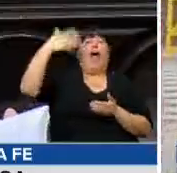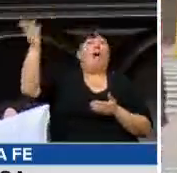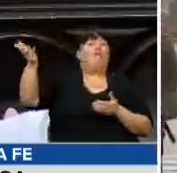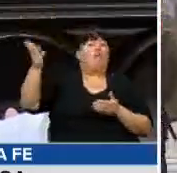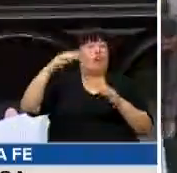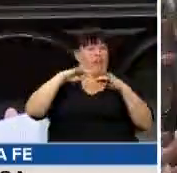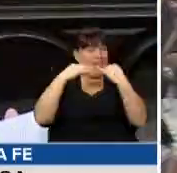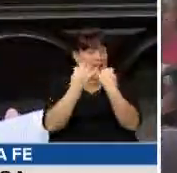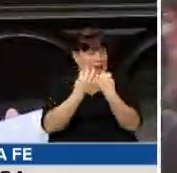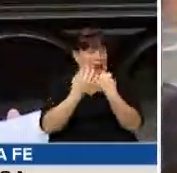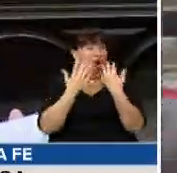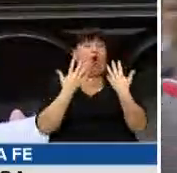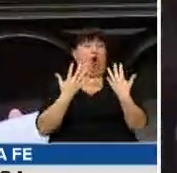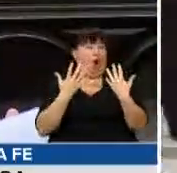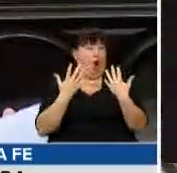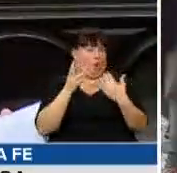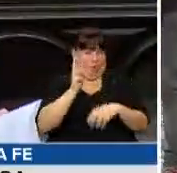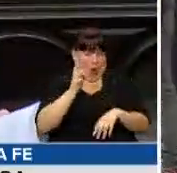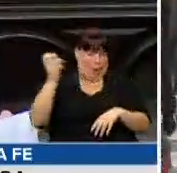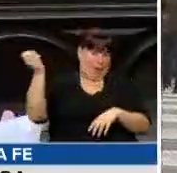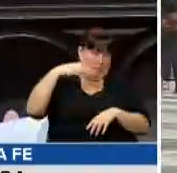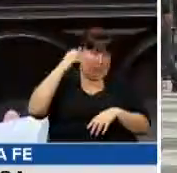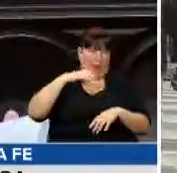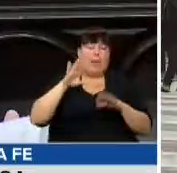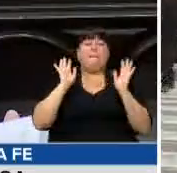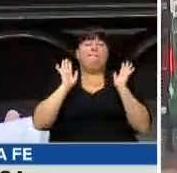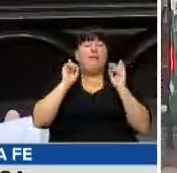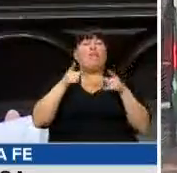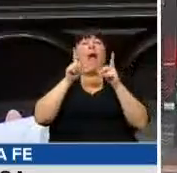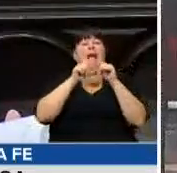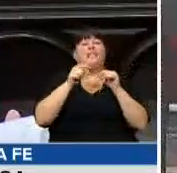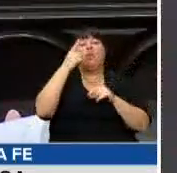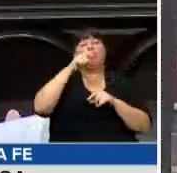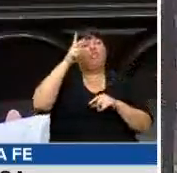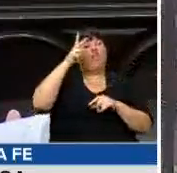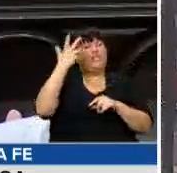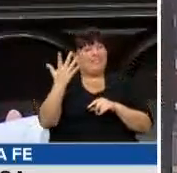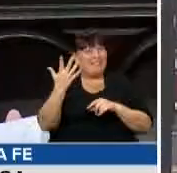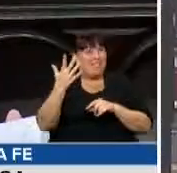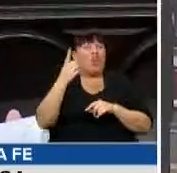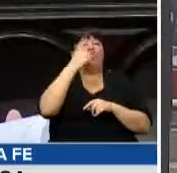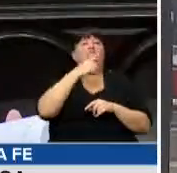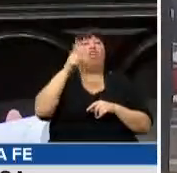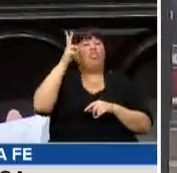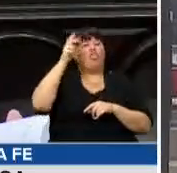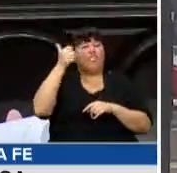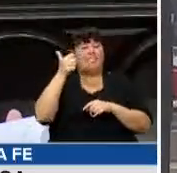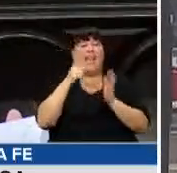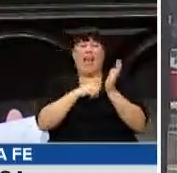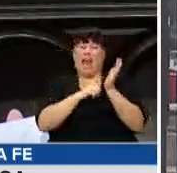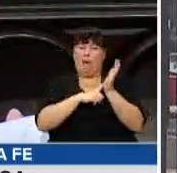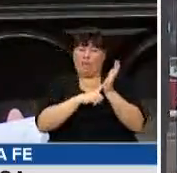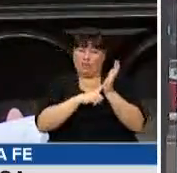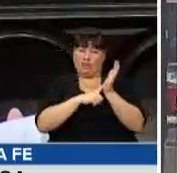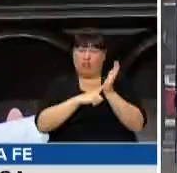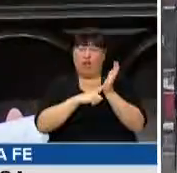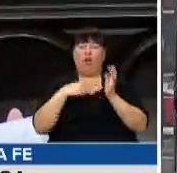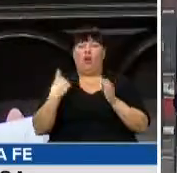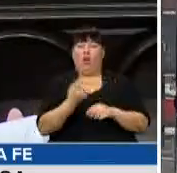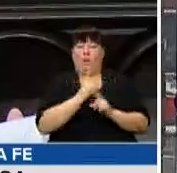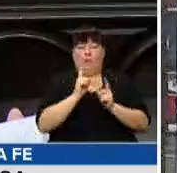importantes porque no hicieron marchas contra el gobierno de Alberto Fernández Pero además de manera indirecta le está